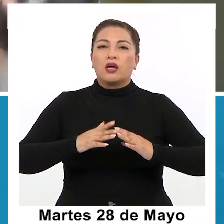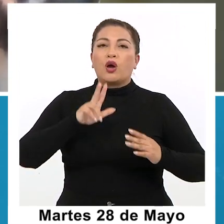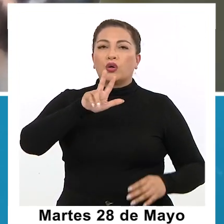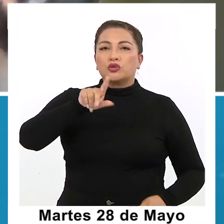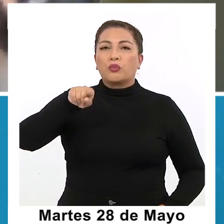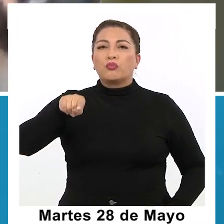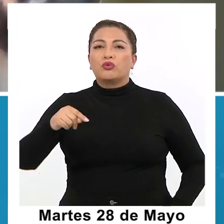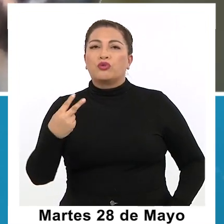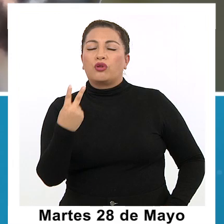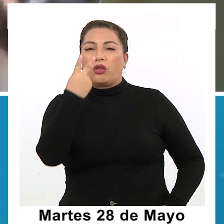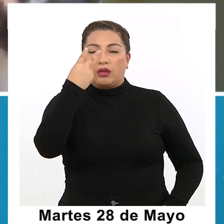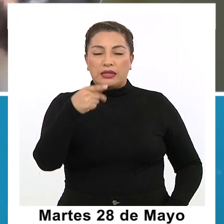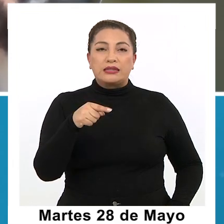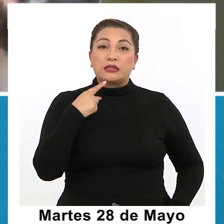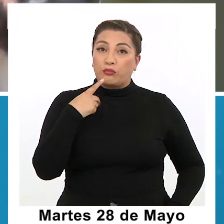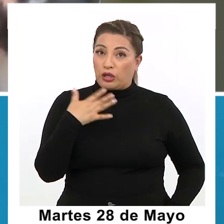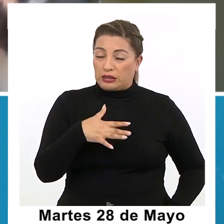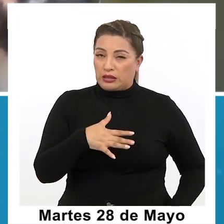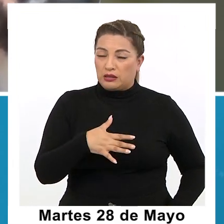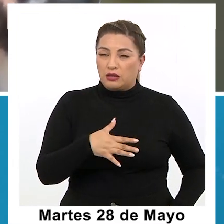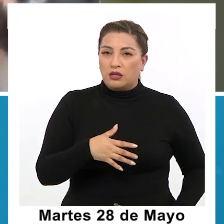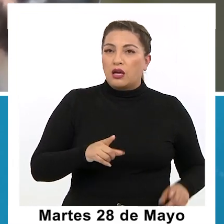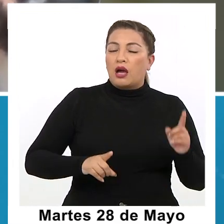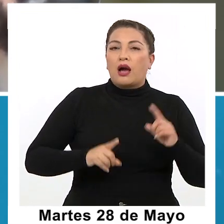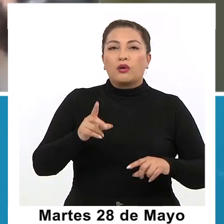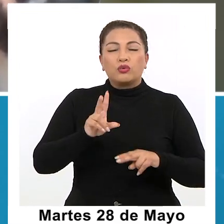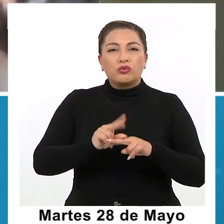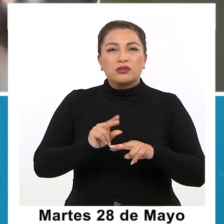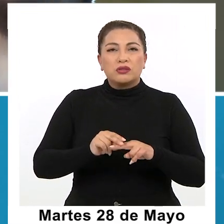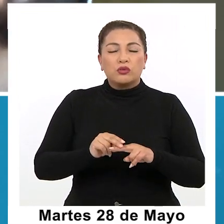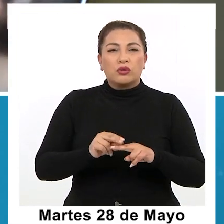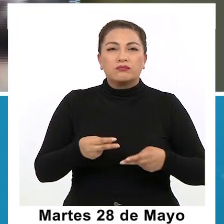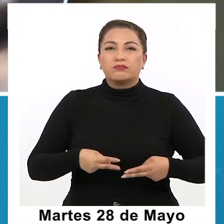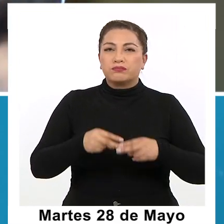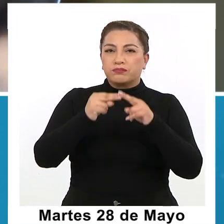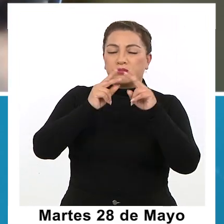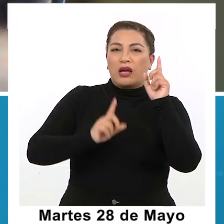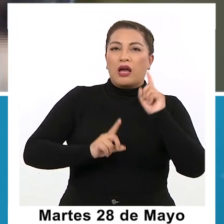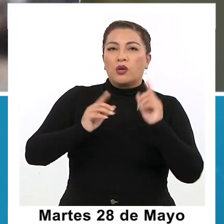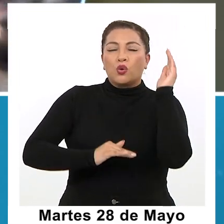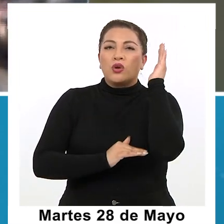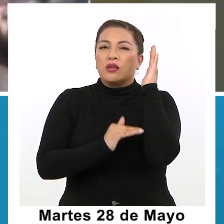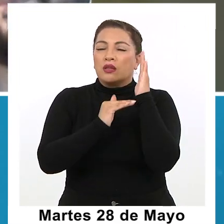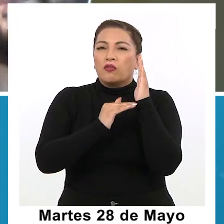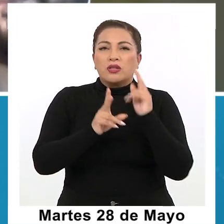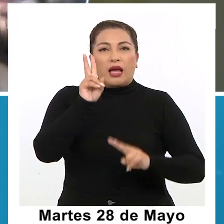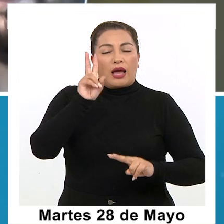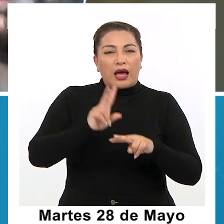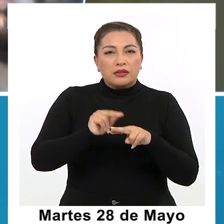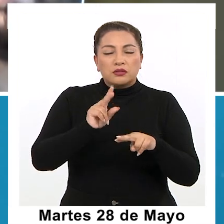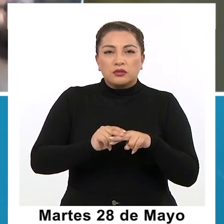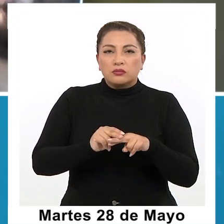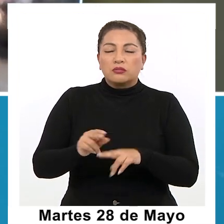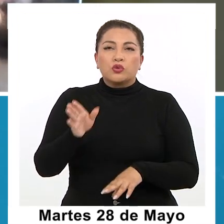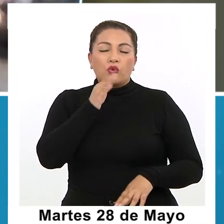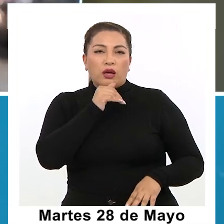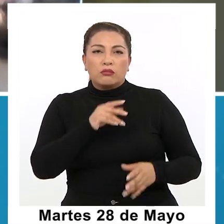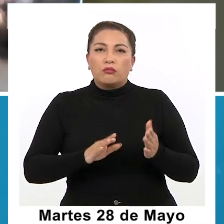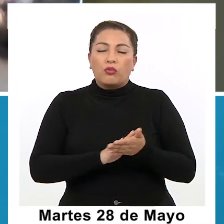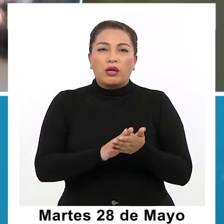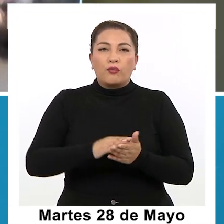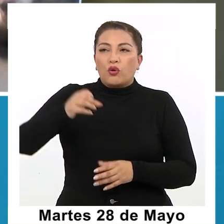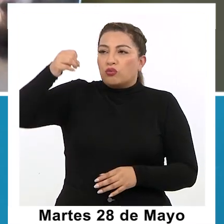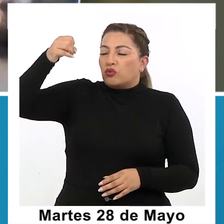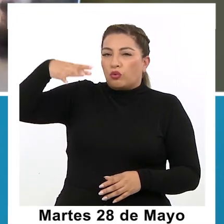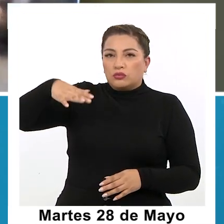brecha muy importante. Y lo antiguo de las edificaciones. Hay muchas edificaciones muy antiguas que no tienen, por ejemplo, su sistema